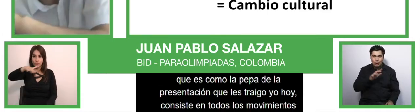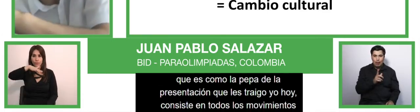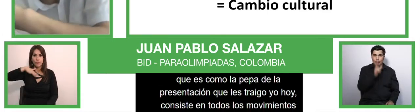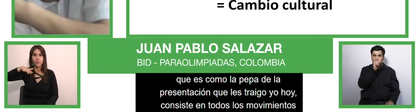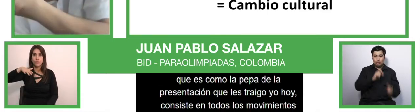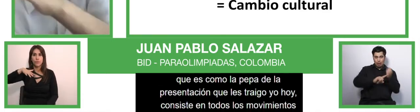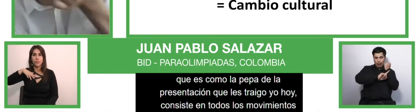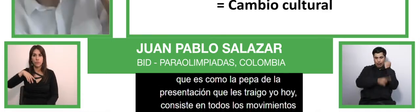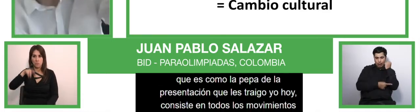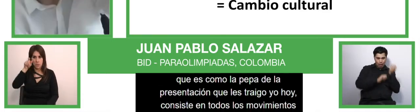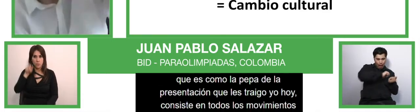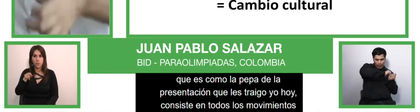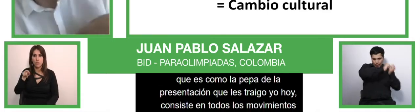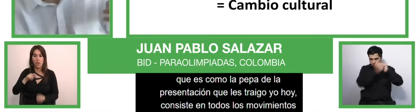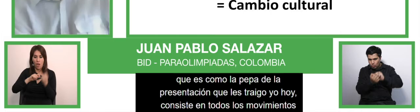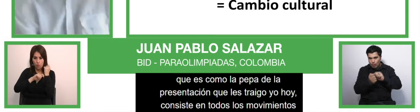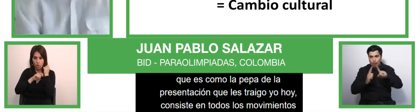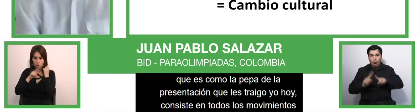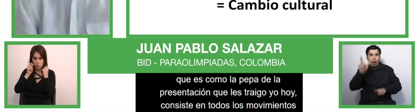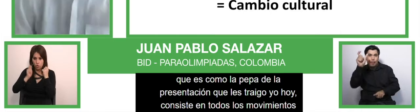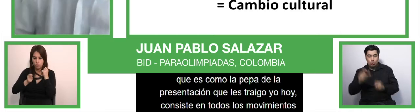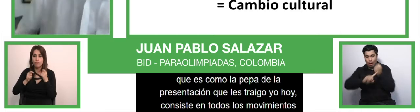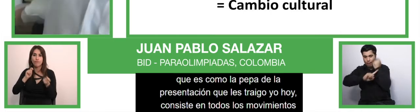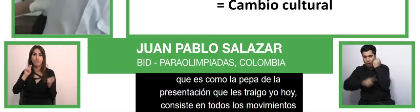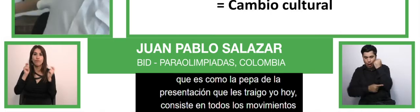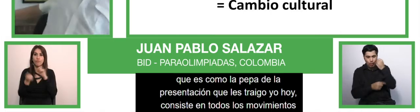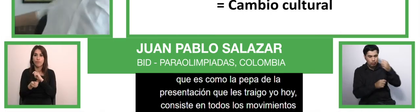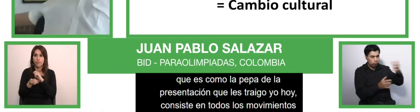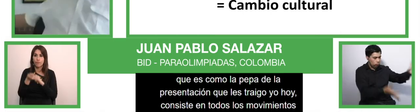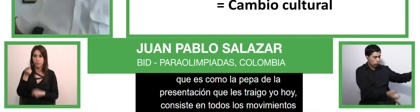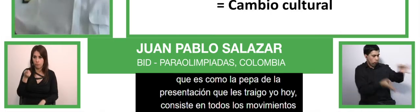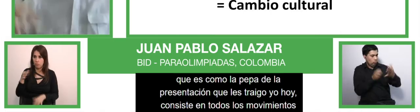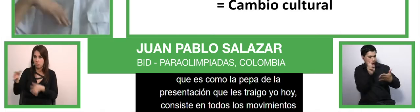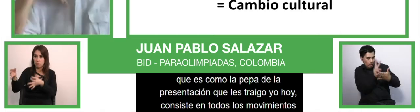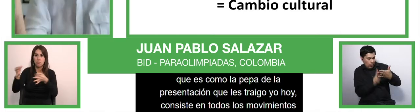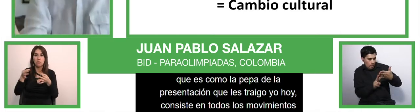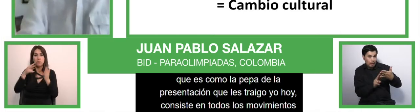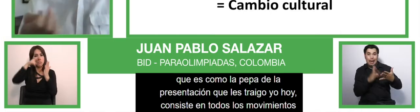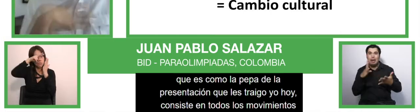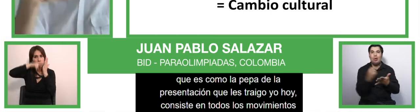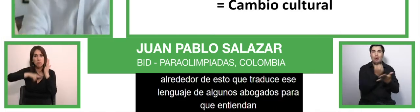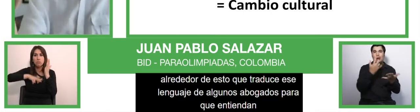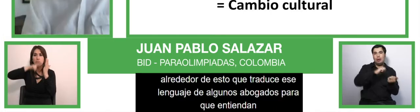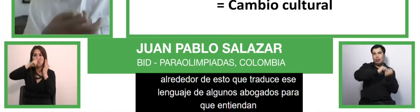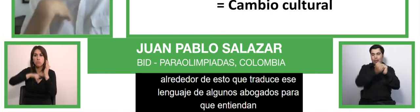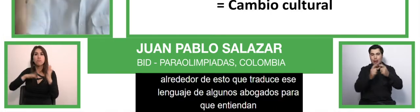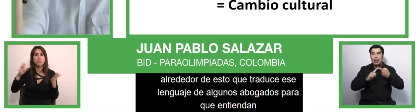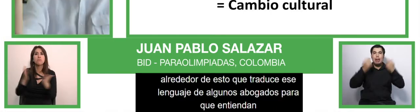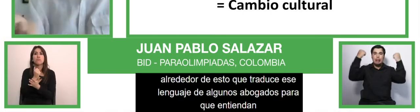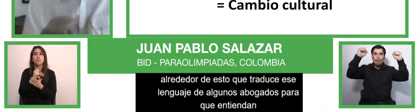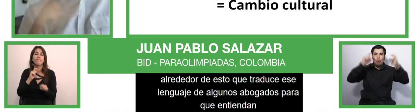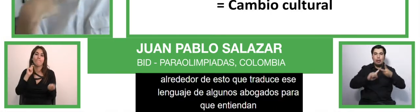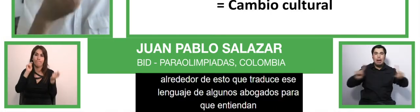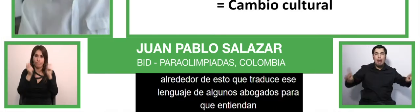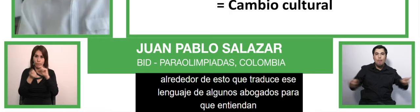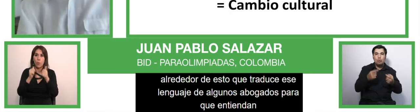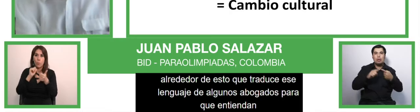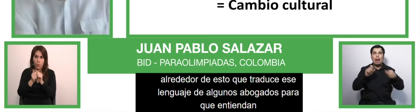entiendan otros abogados y logran esa transformación. Para eso tenemos el deporte, la música, el